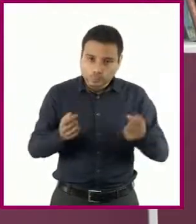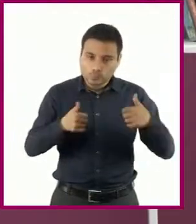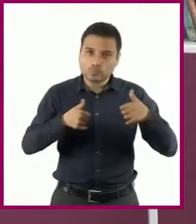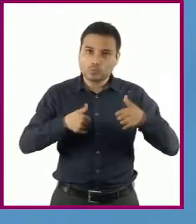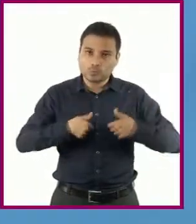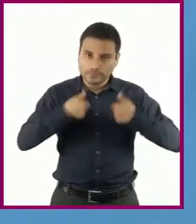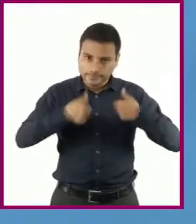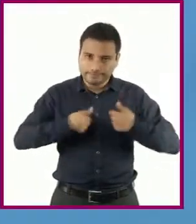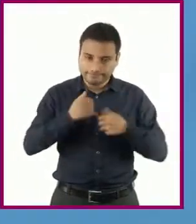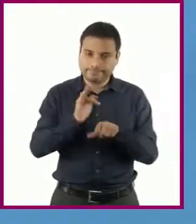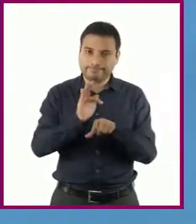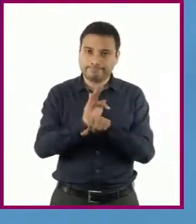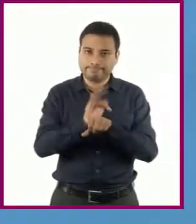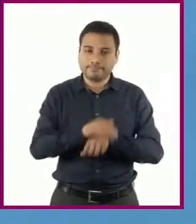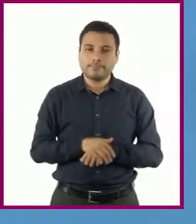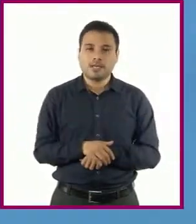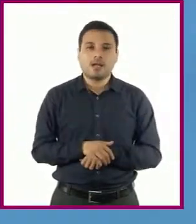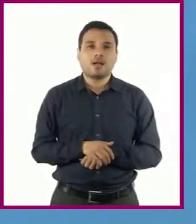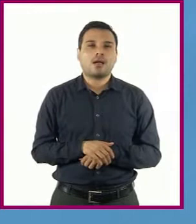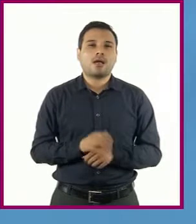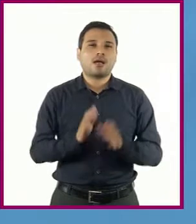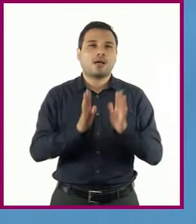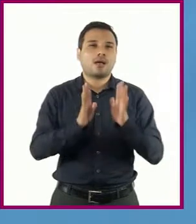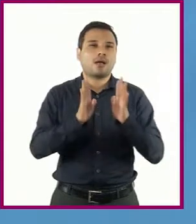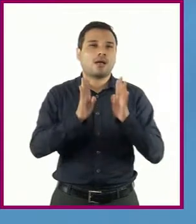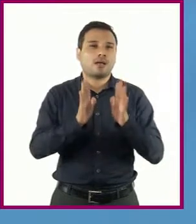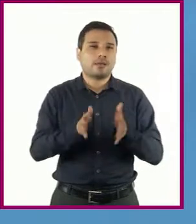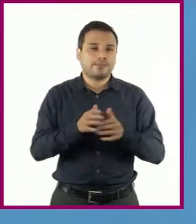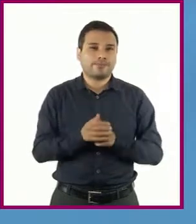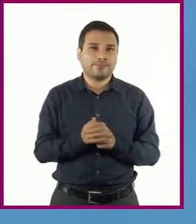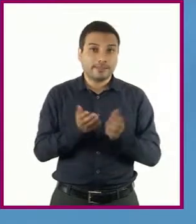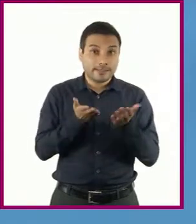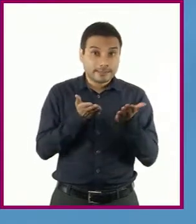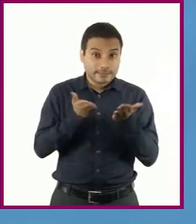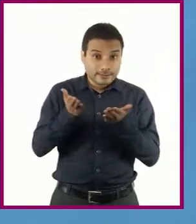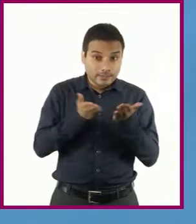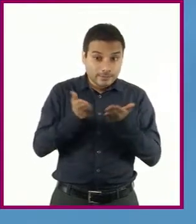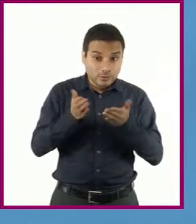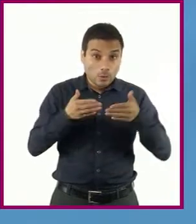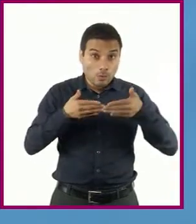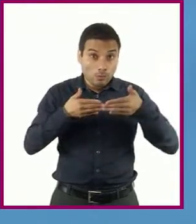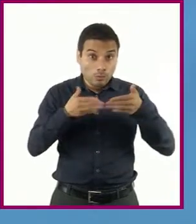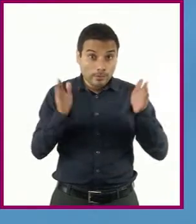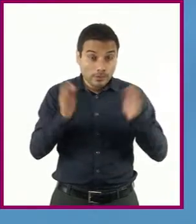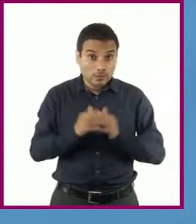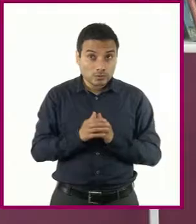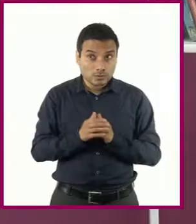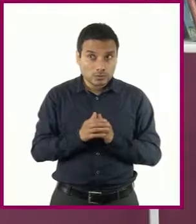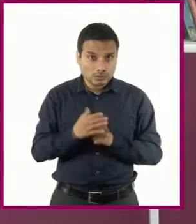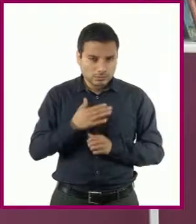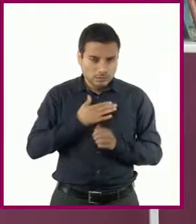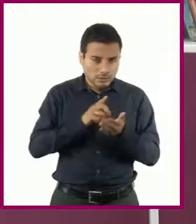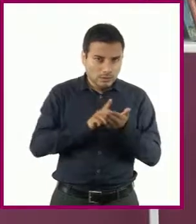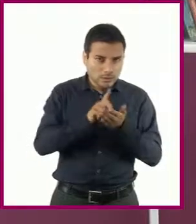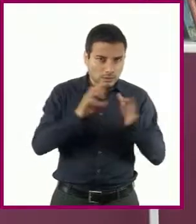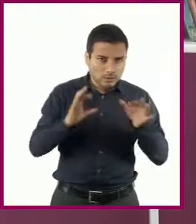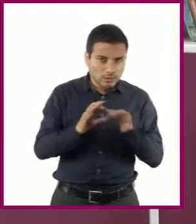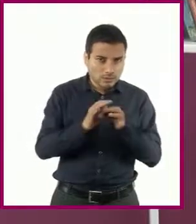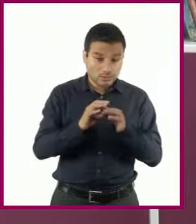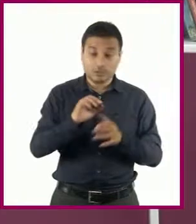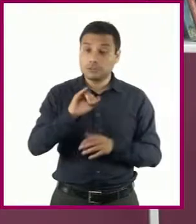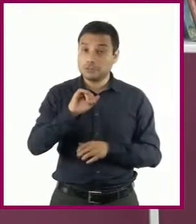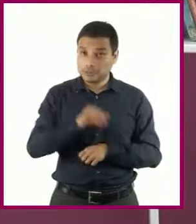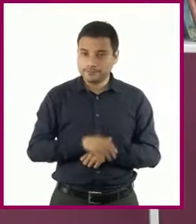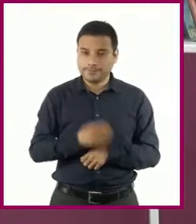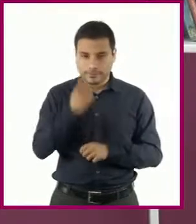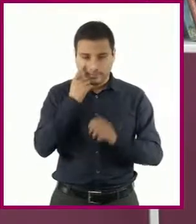adolescentes. ¿Eso quiere decir que los servicios públicos están relacionados con nuestros derechos? Así es.